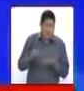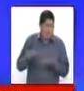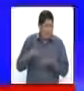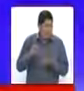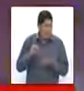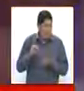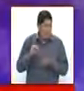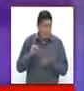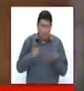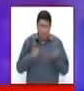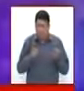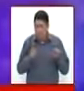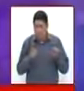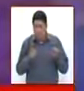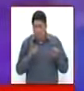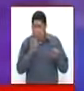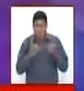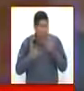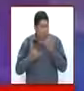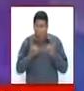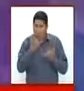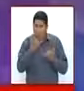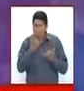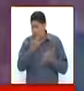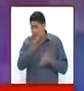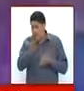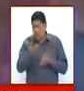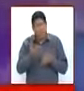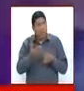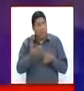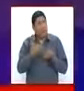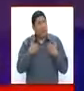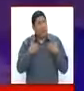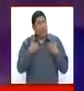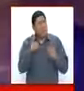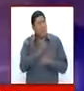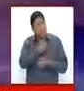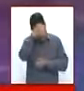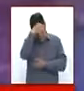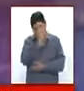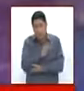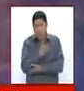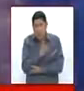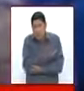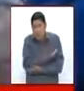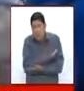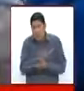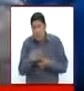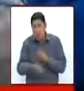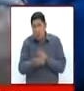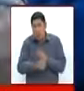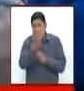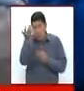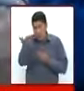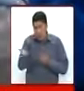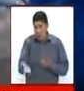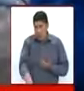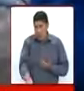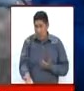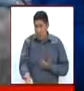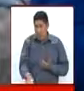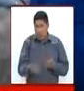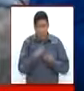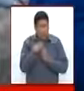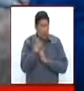no estar lamentando a veces las cosas que ocurren, ¿no? Incluso teniendo a nuestros hijos en peligro para que puedan acabar en